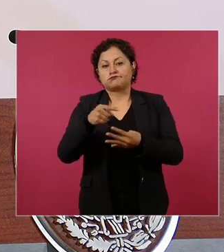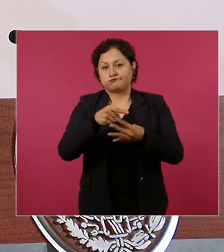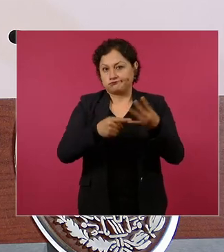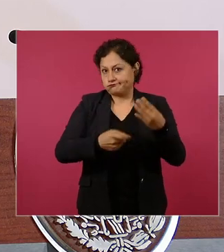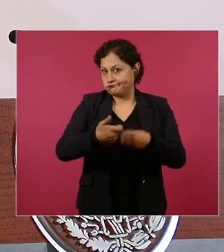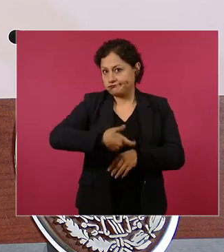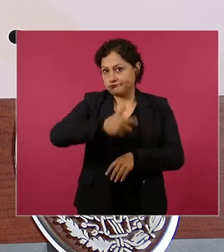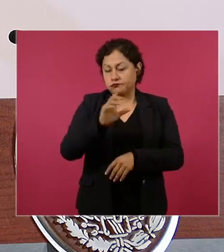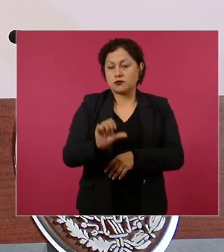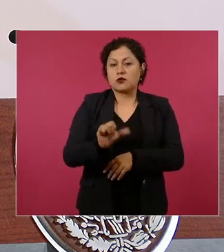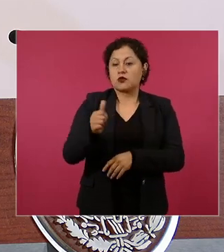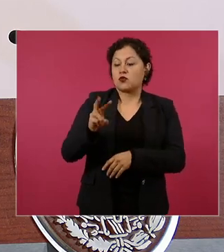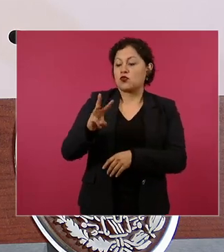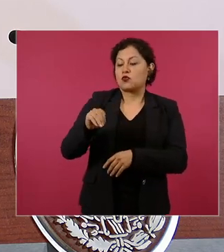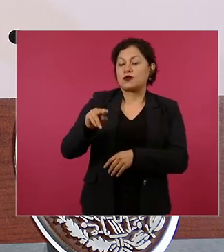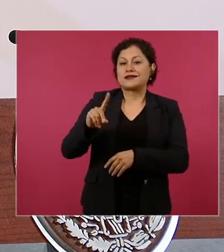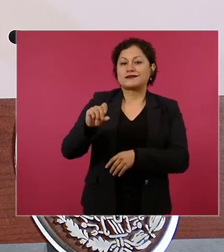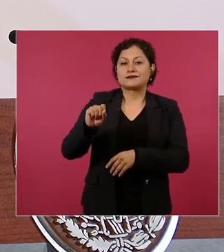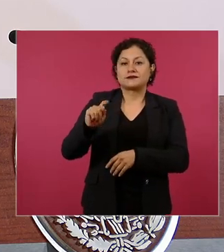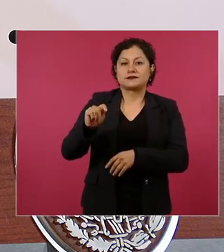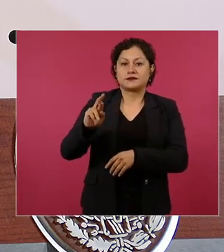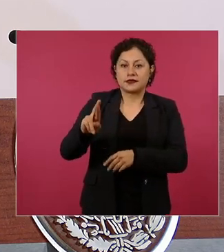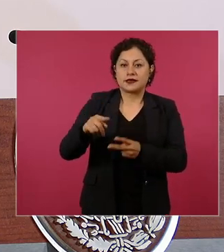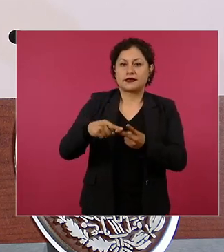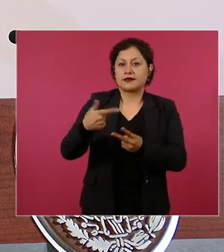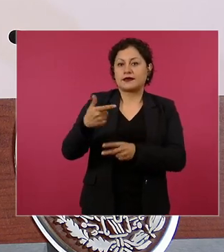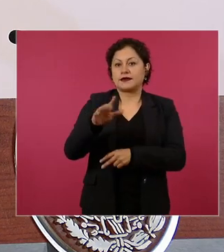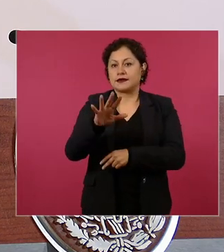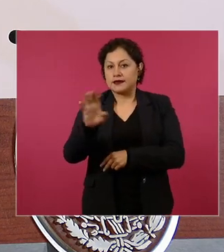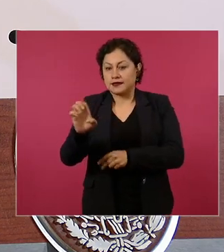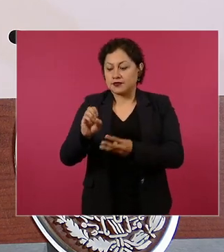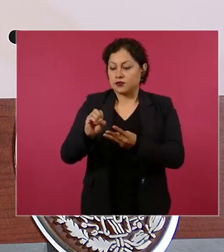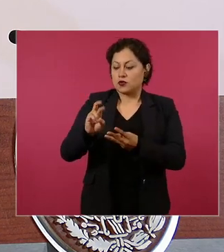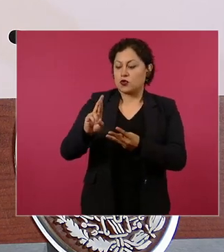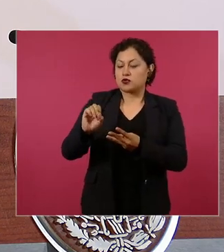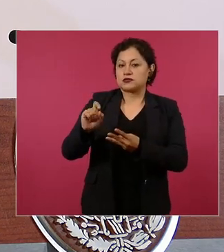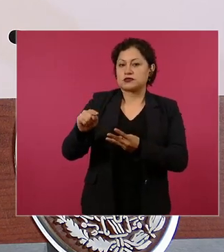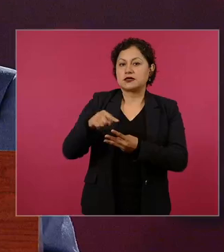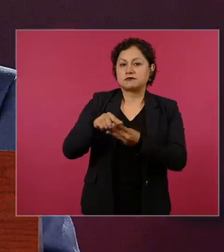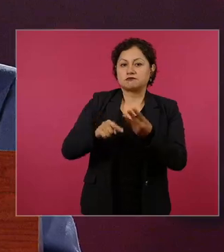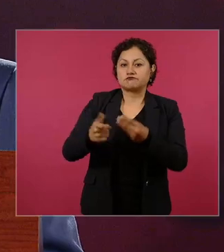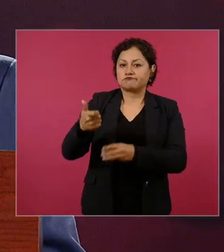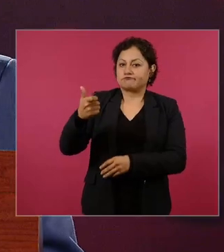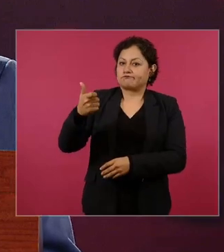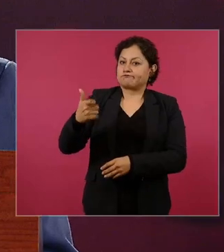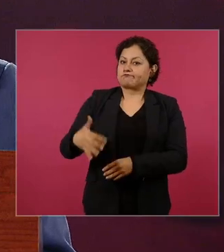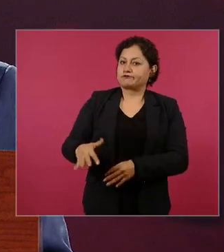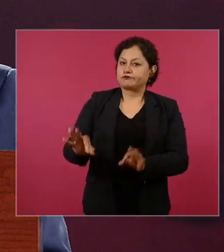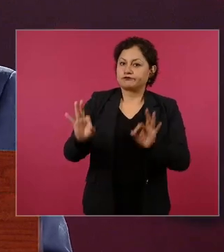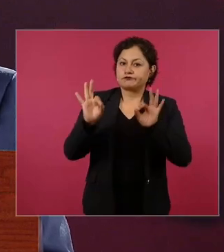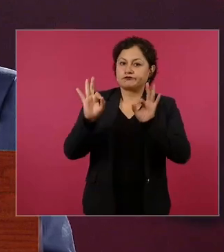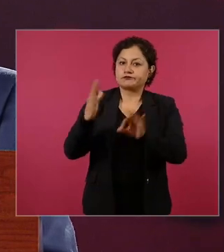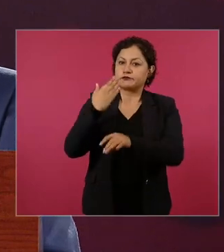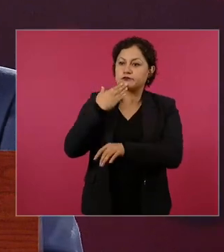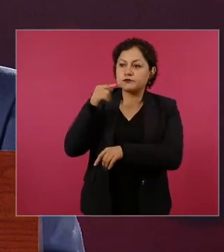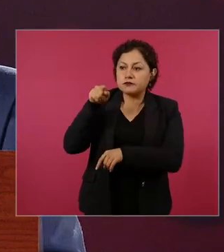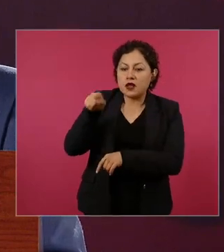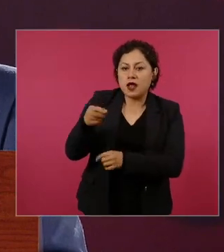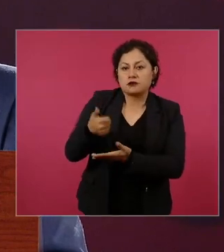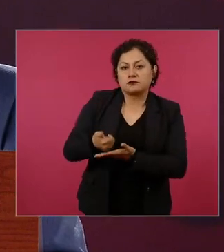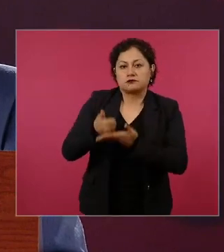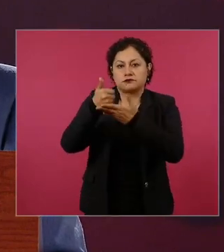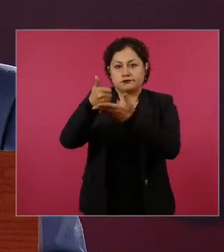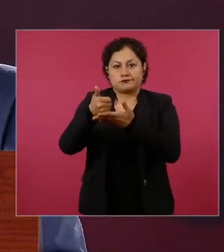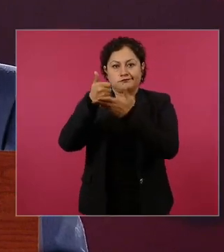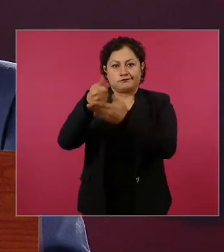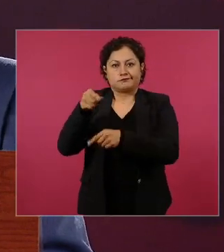también con Winstar, G500 y Orsan como las aliadas de las y los consumidores, esto es, las gasolineras